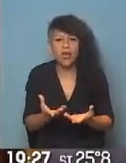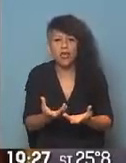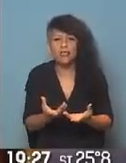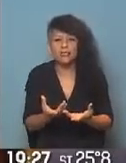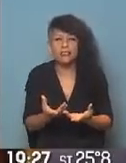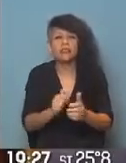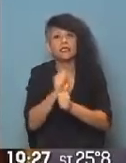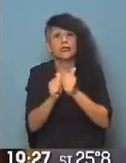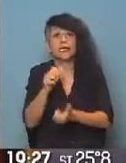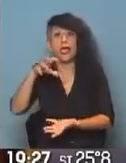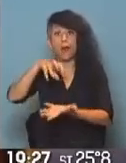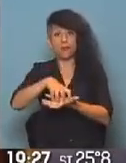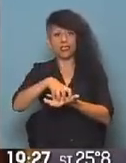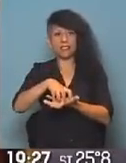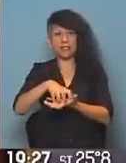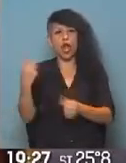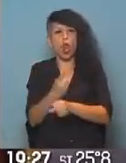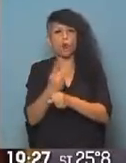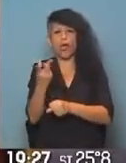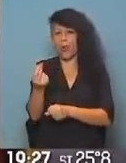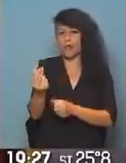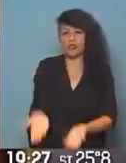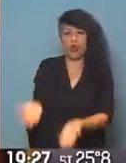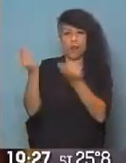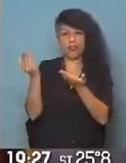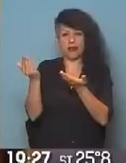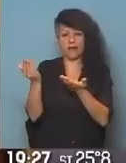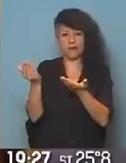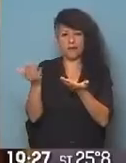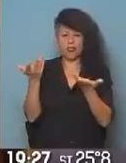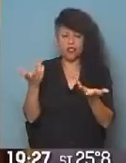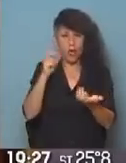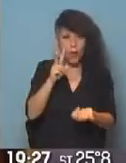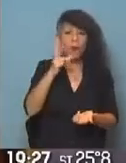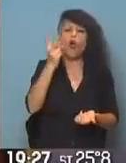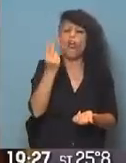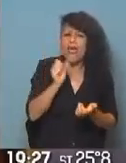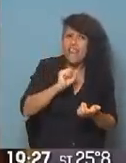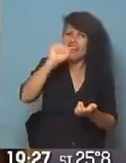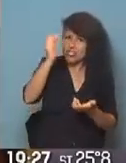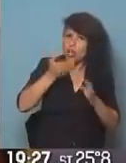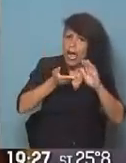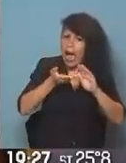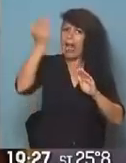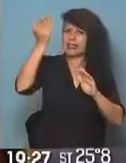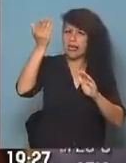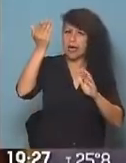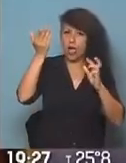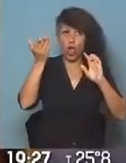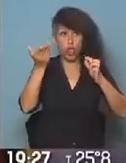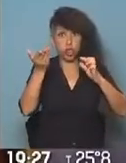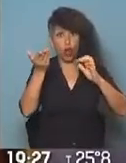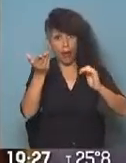a las empresas para trasladar a precios por eso estamos viendo que si bien es una inflación alta en relación a lo que se movió el dólar no